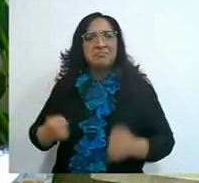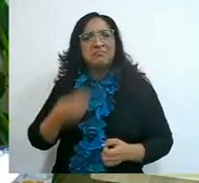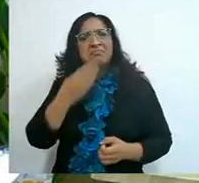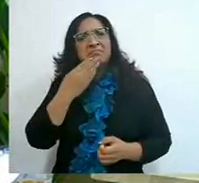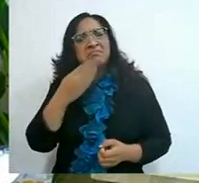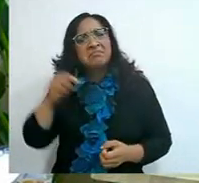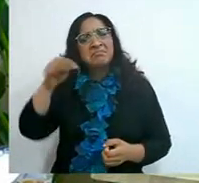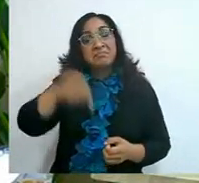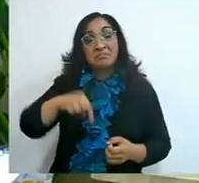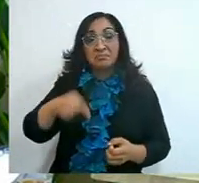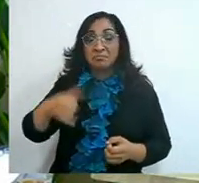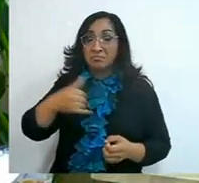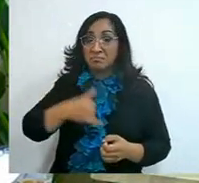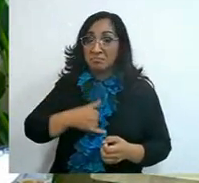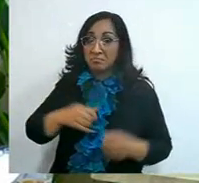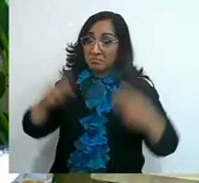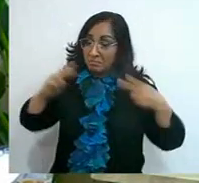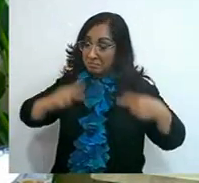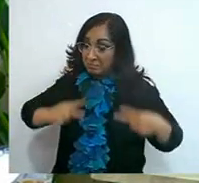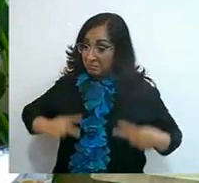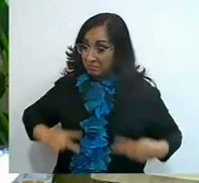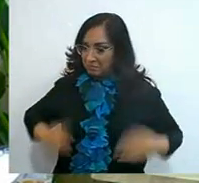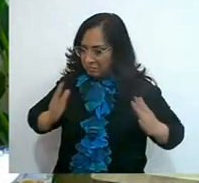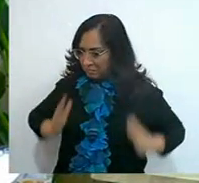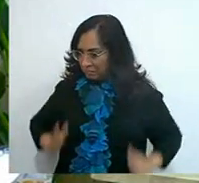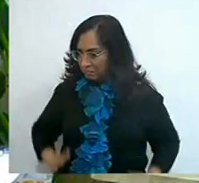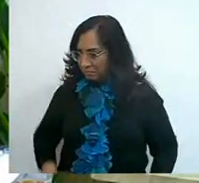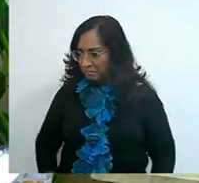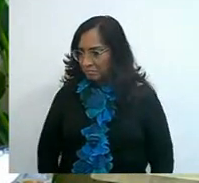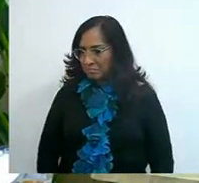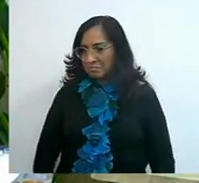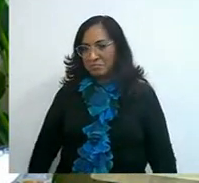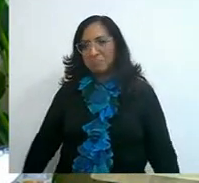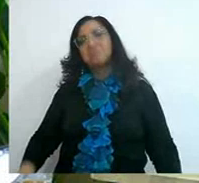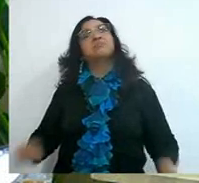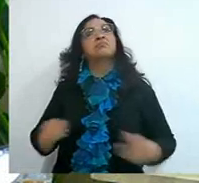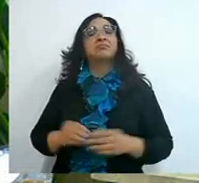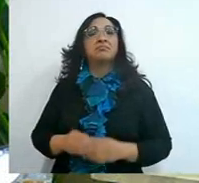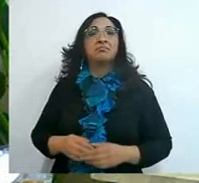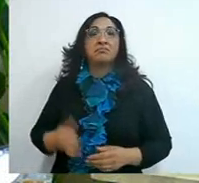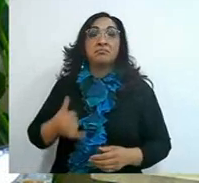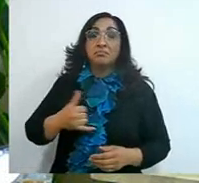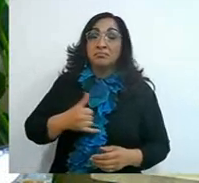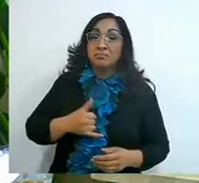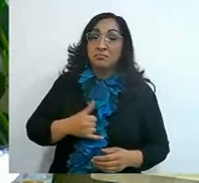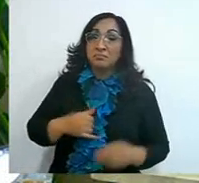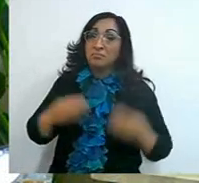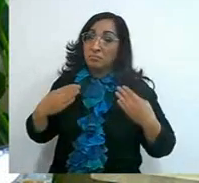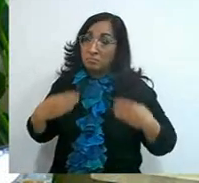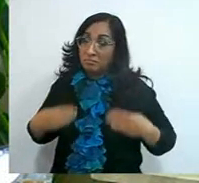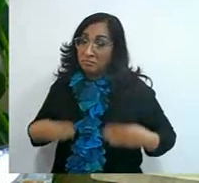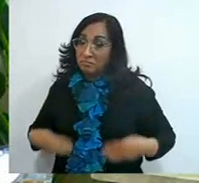yo me pongo ropa larga, sí, todo el tiempo traigo ropa larga, pero yo traigo ropa